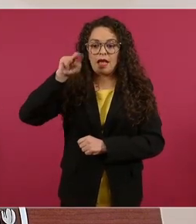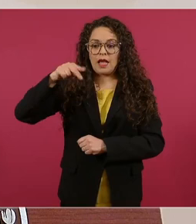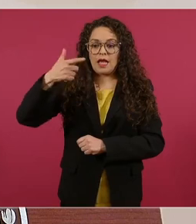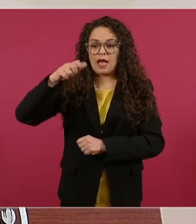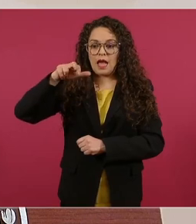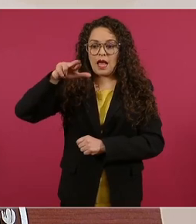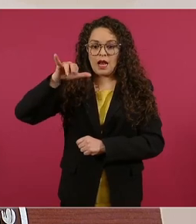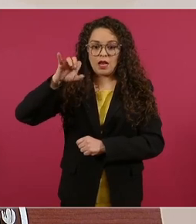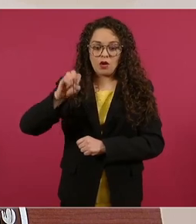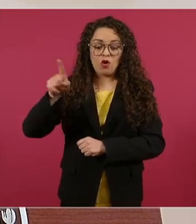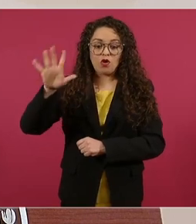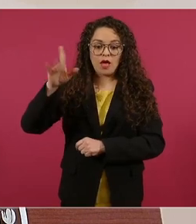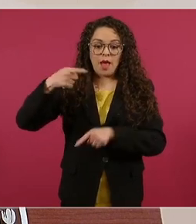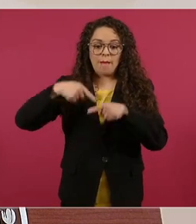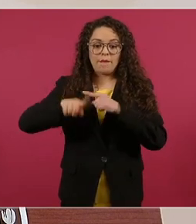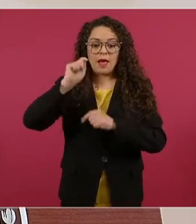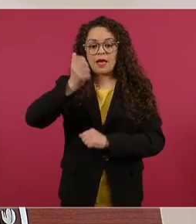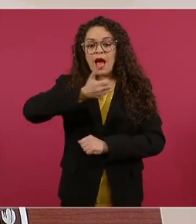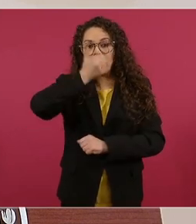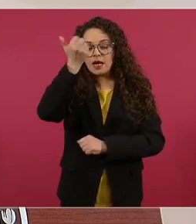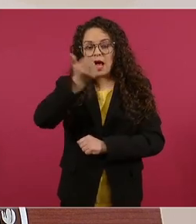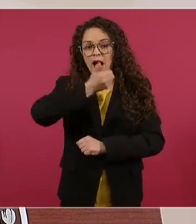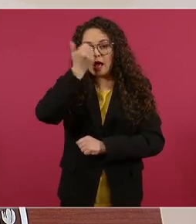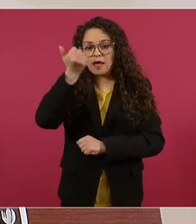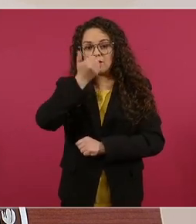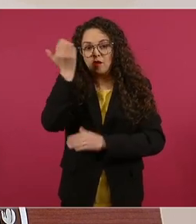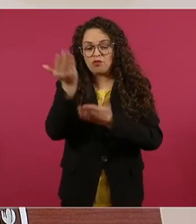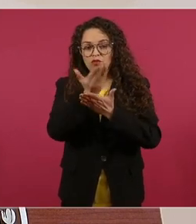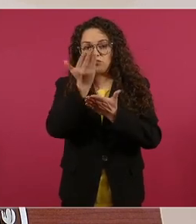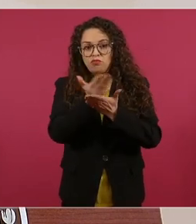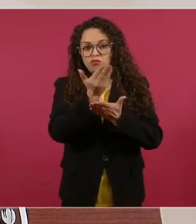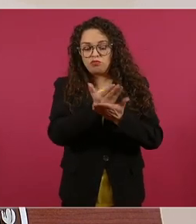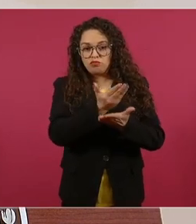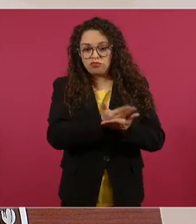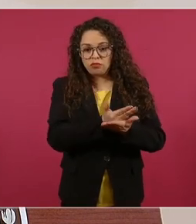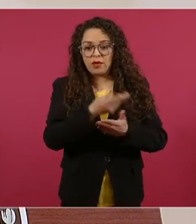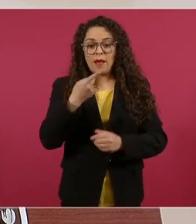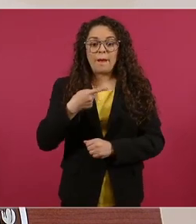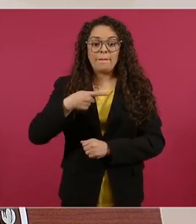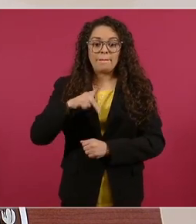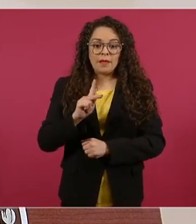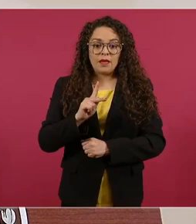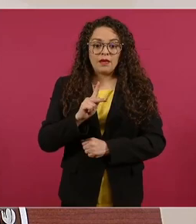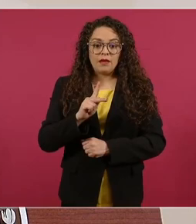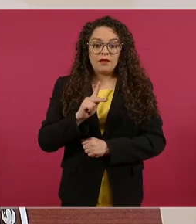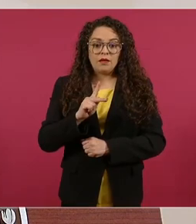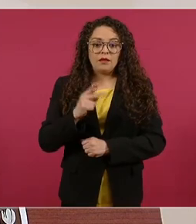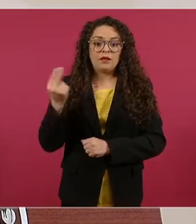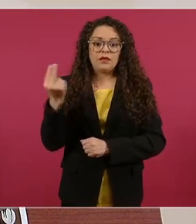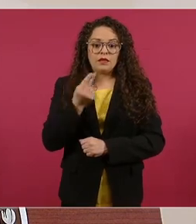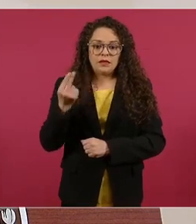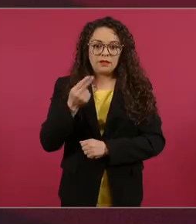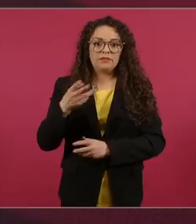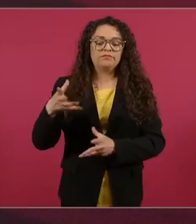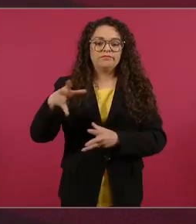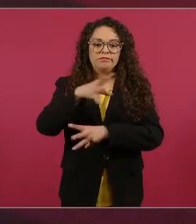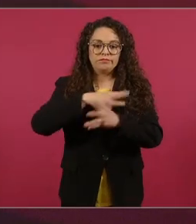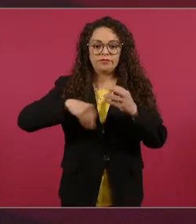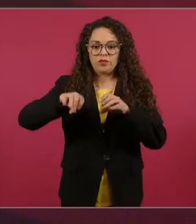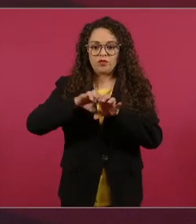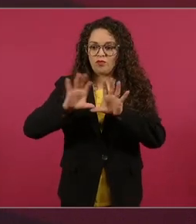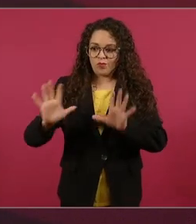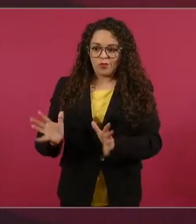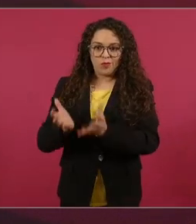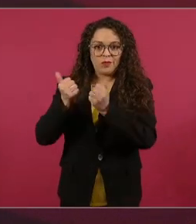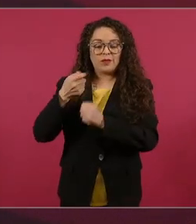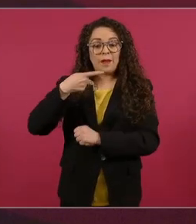caña y se ha venido trabajando la posibilidad de que se recupere ese ingenio. Sin embargo, el